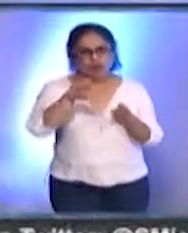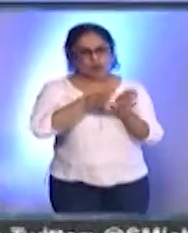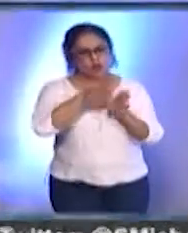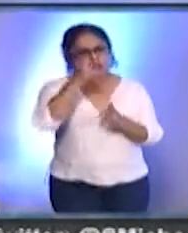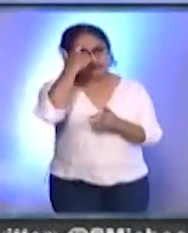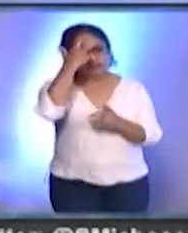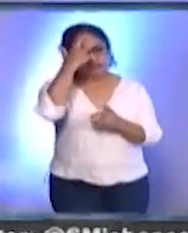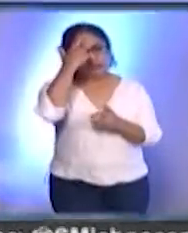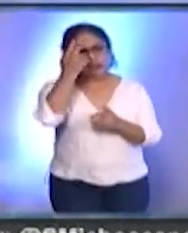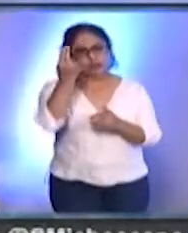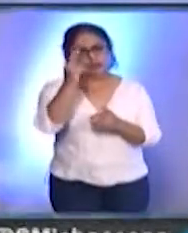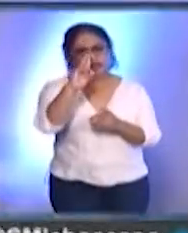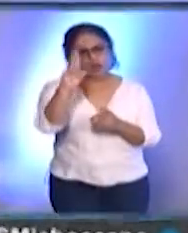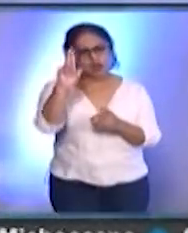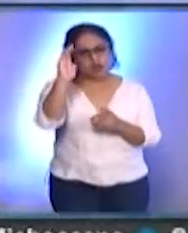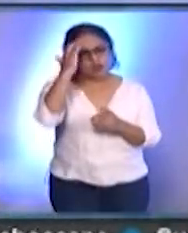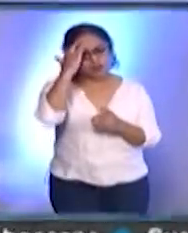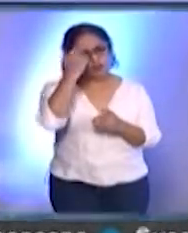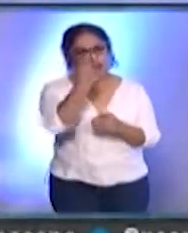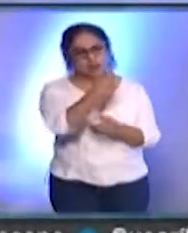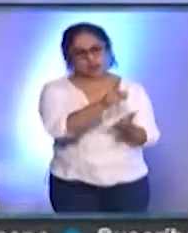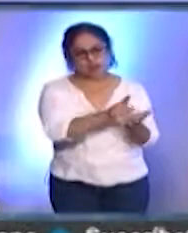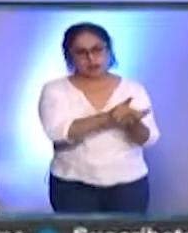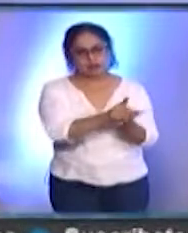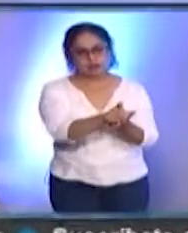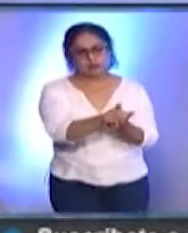el reconocimiento de sus derechos.